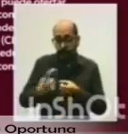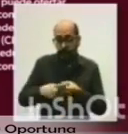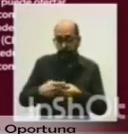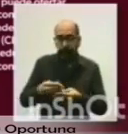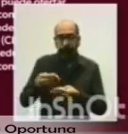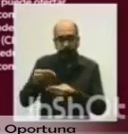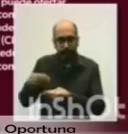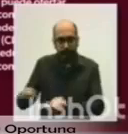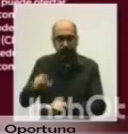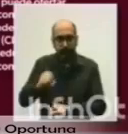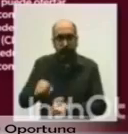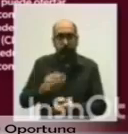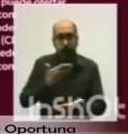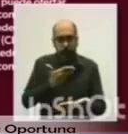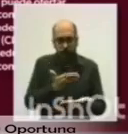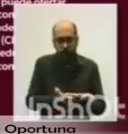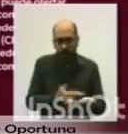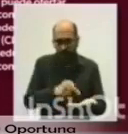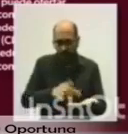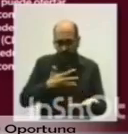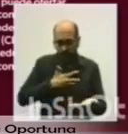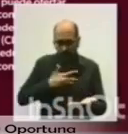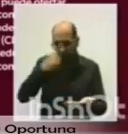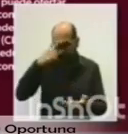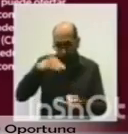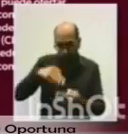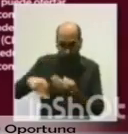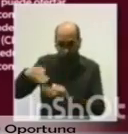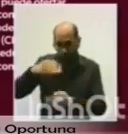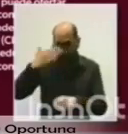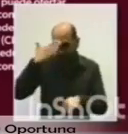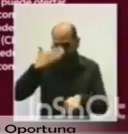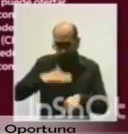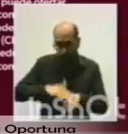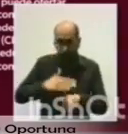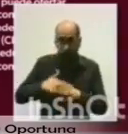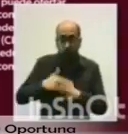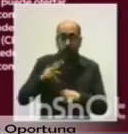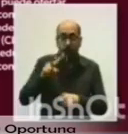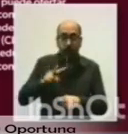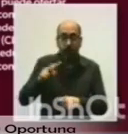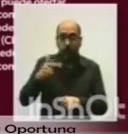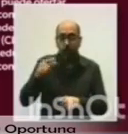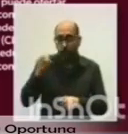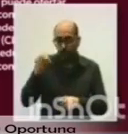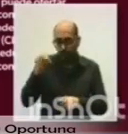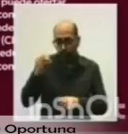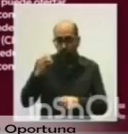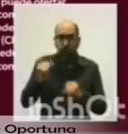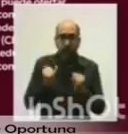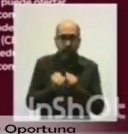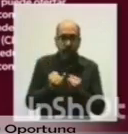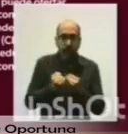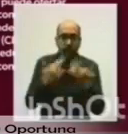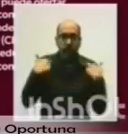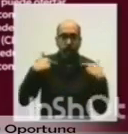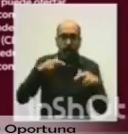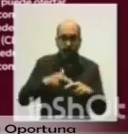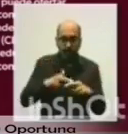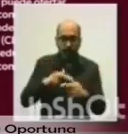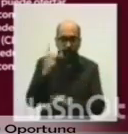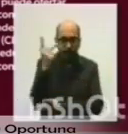propuesta para que todos estén enterados. El miércoles 12 de octubre se entregará a todos los estudiantes de preescolar, recién